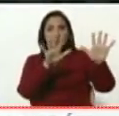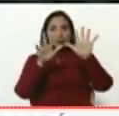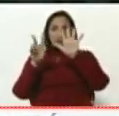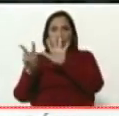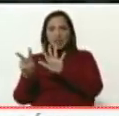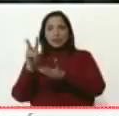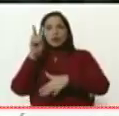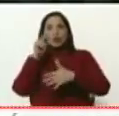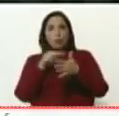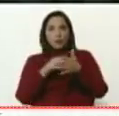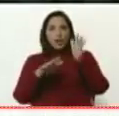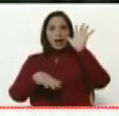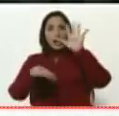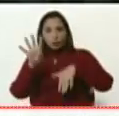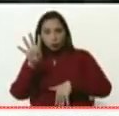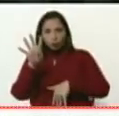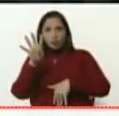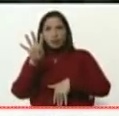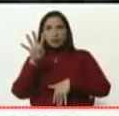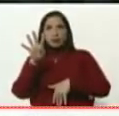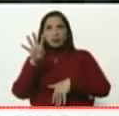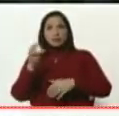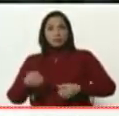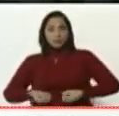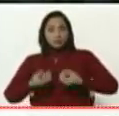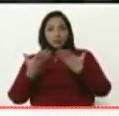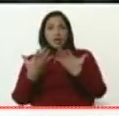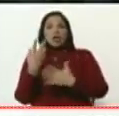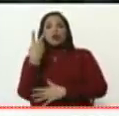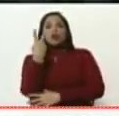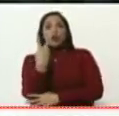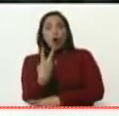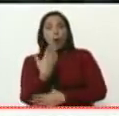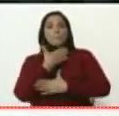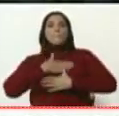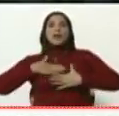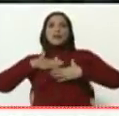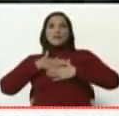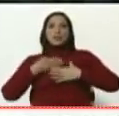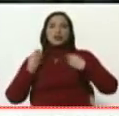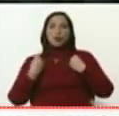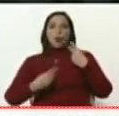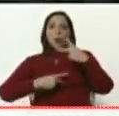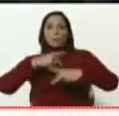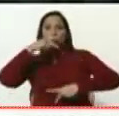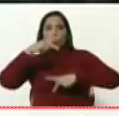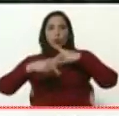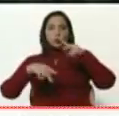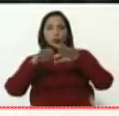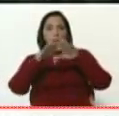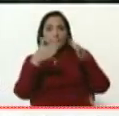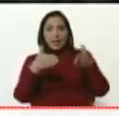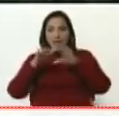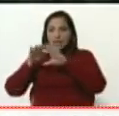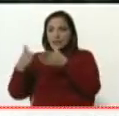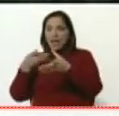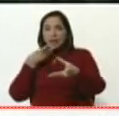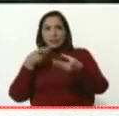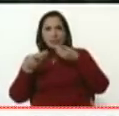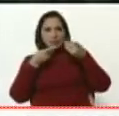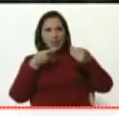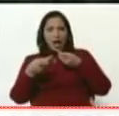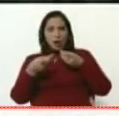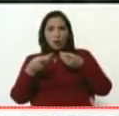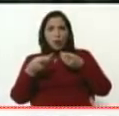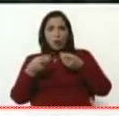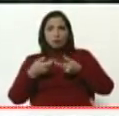2017 y 2014, recibió 2 beneficios como producto de la mesa de diálogo. Y salen en